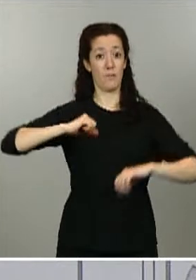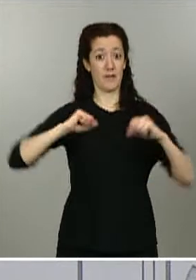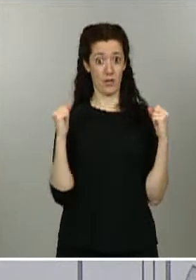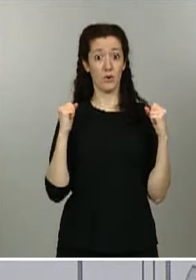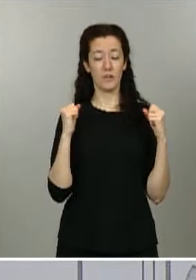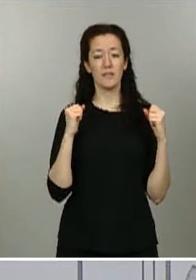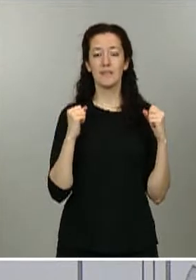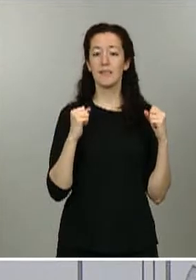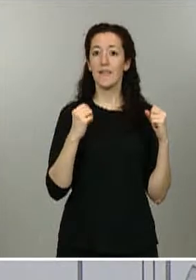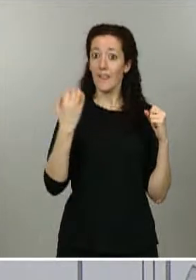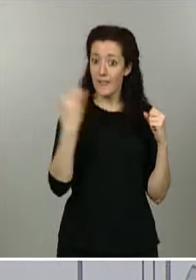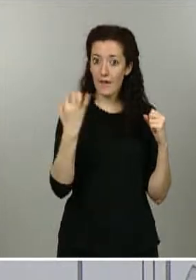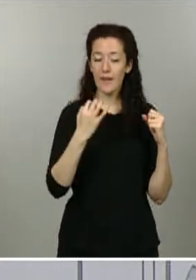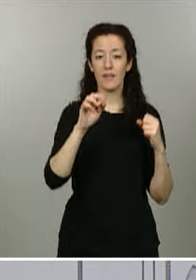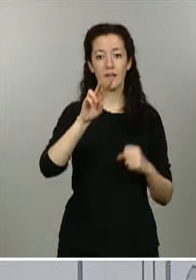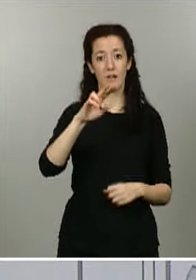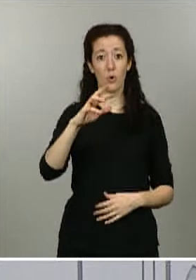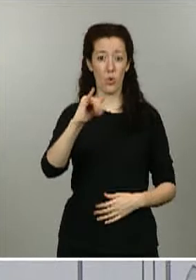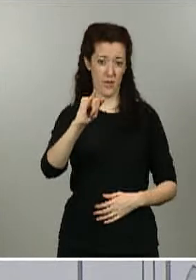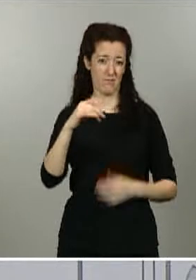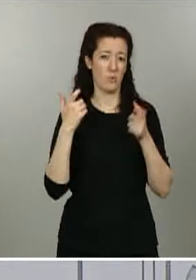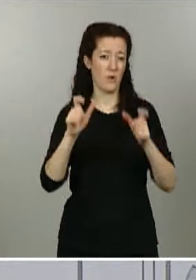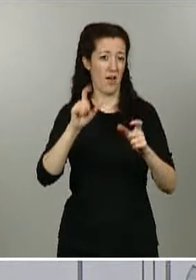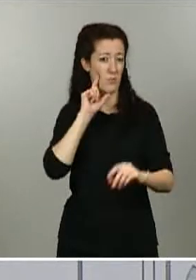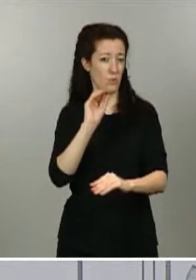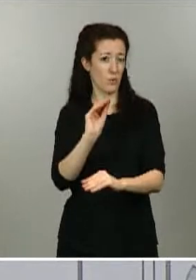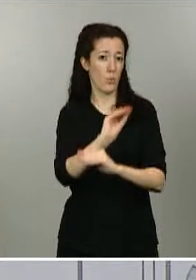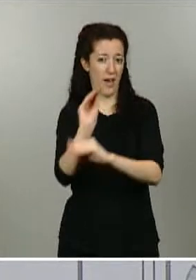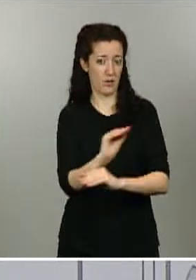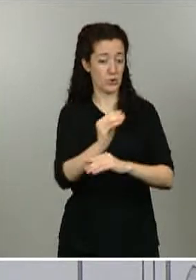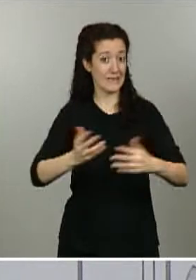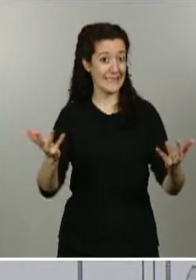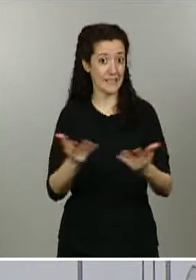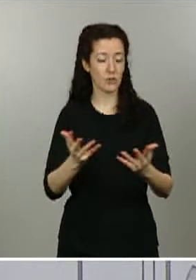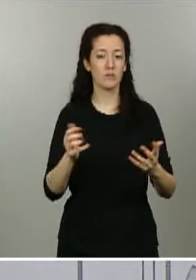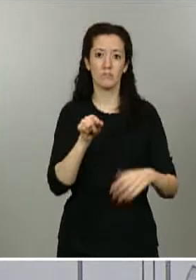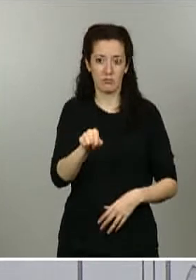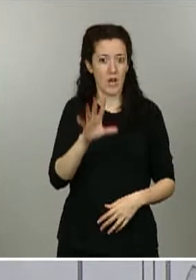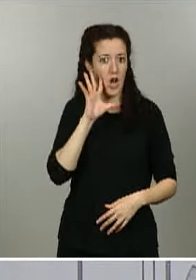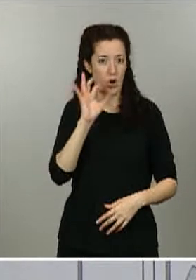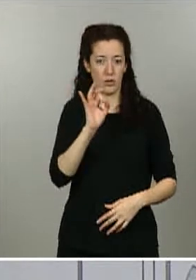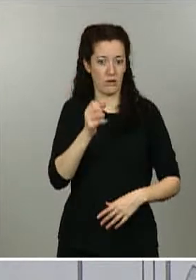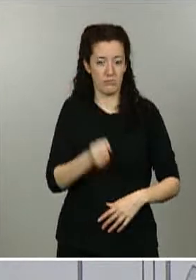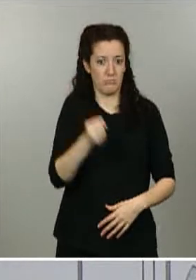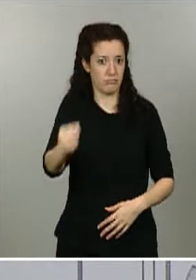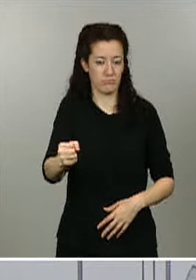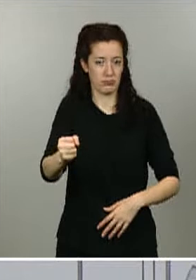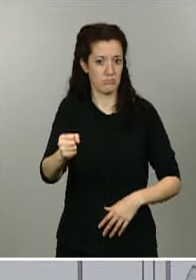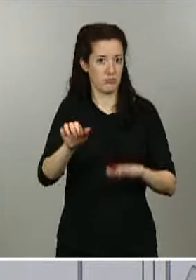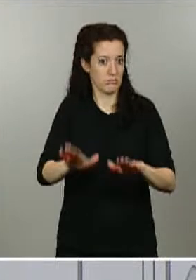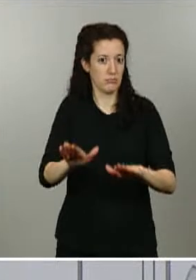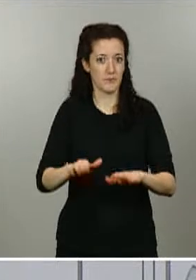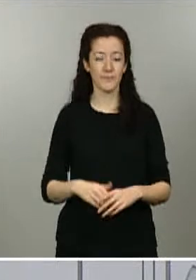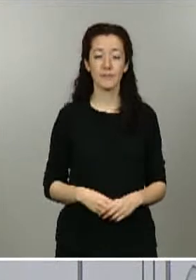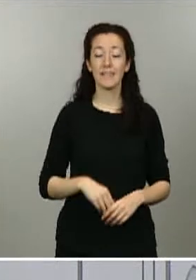requiere ingresar en una unidad de cuidados críticos, pues es ingresado en una unidad de cuidados críticos. Las personas que ingresan en cuidados críticos rara